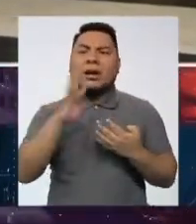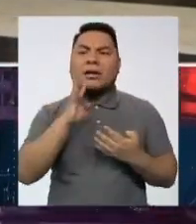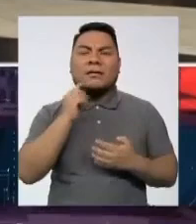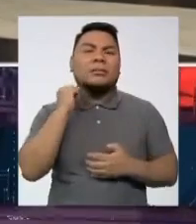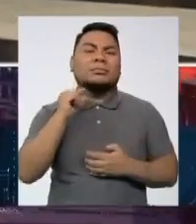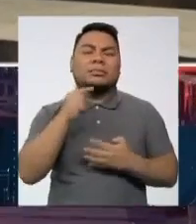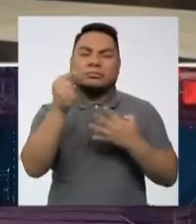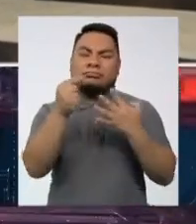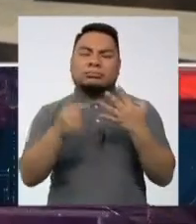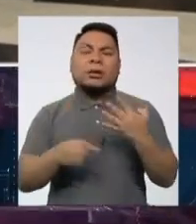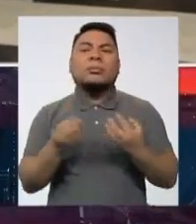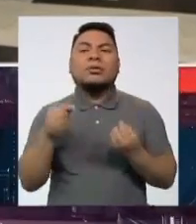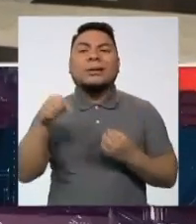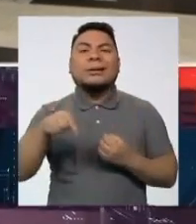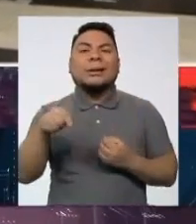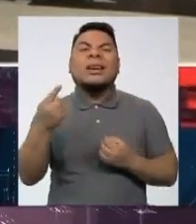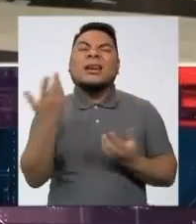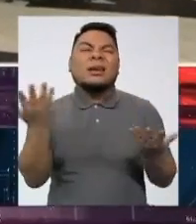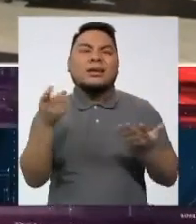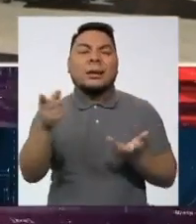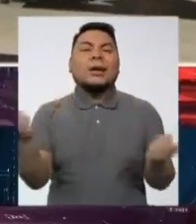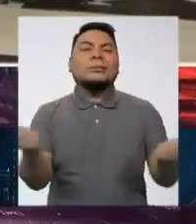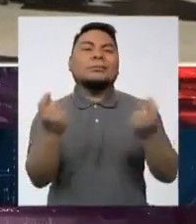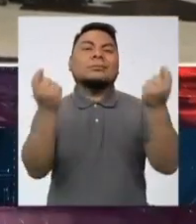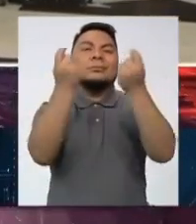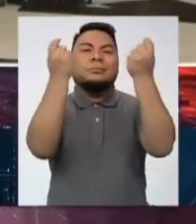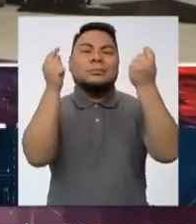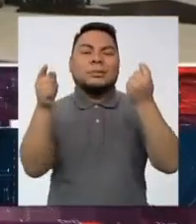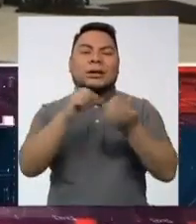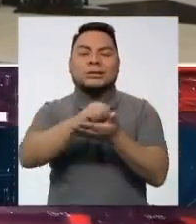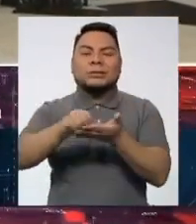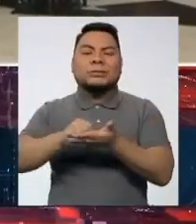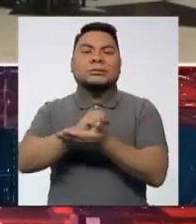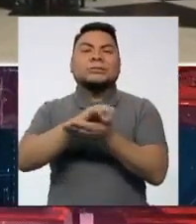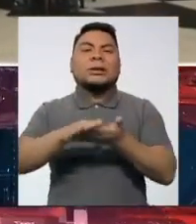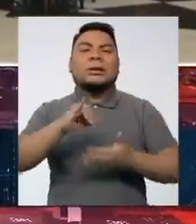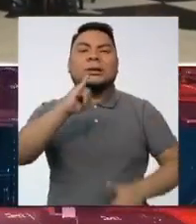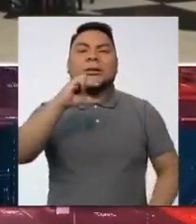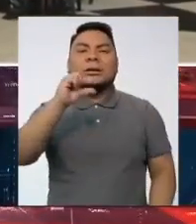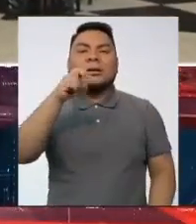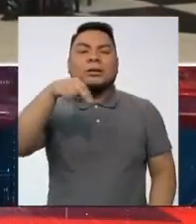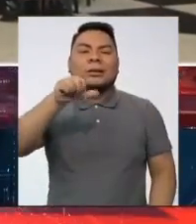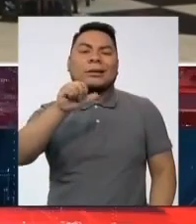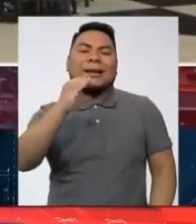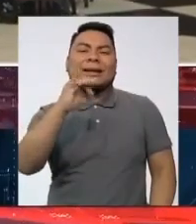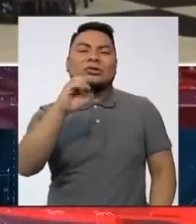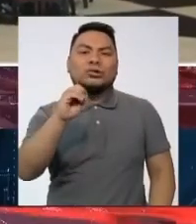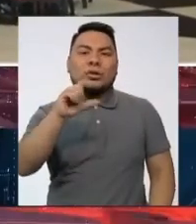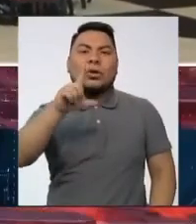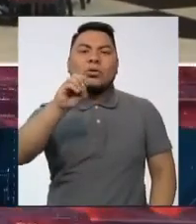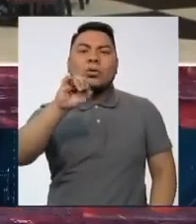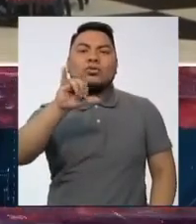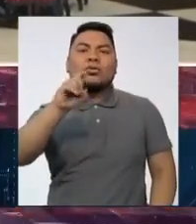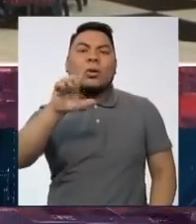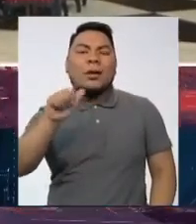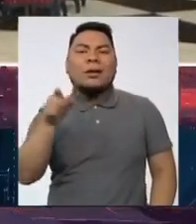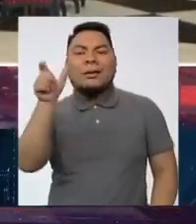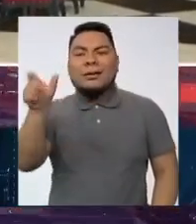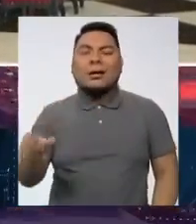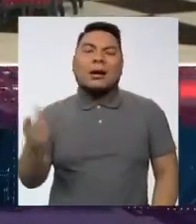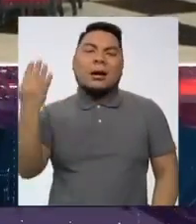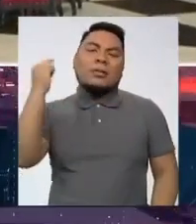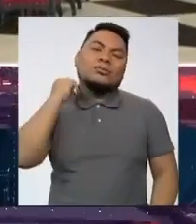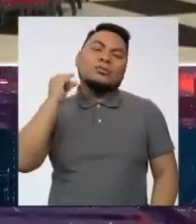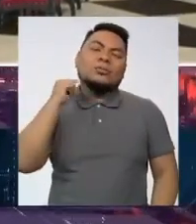la celebración de litúrgica de San Ignacio de Loyola, un hombre importante que surgió como